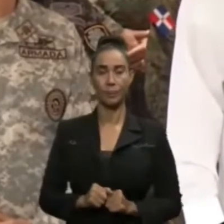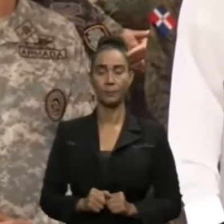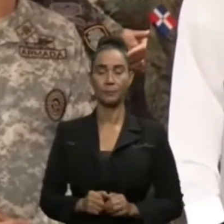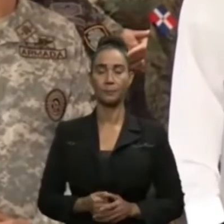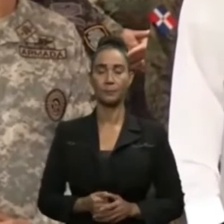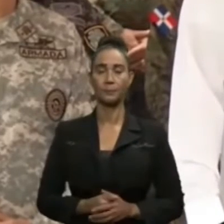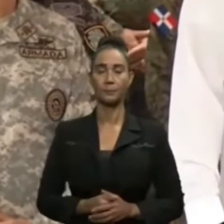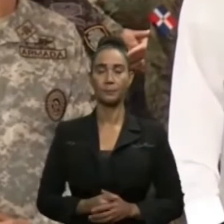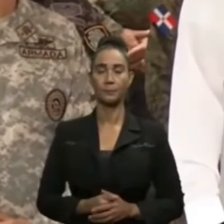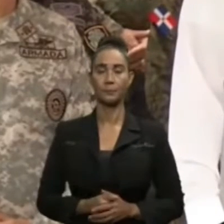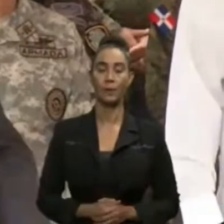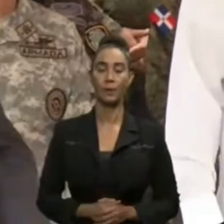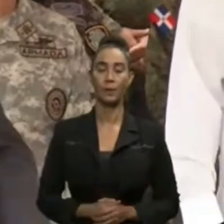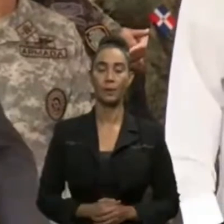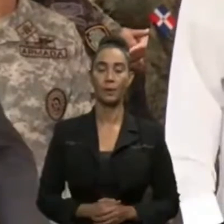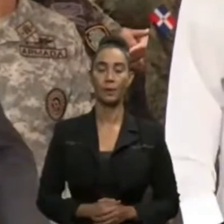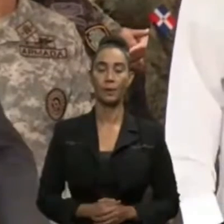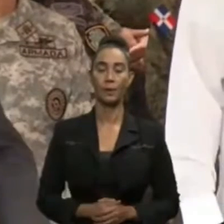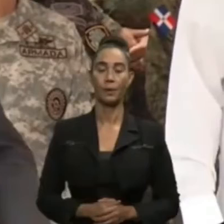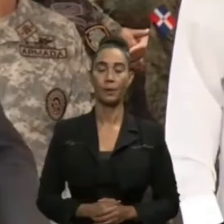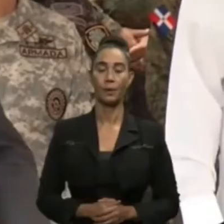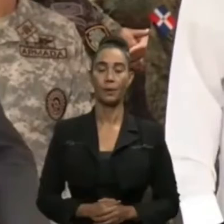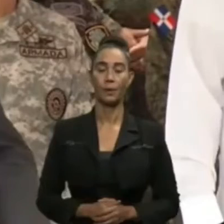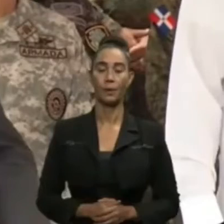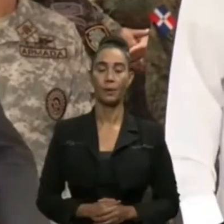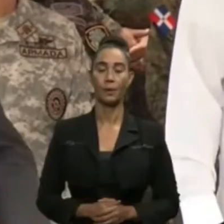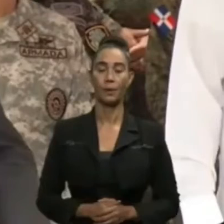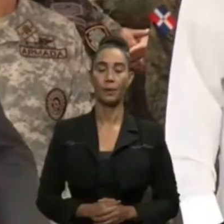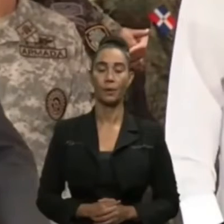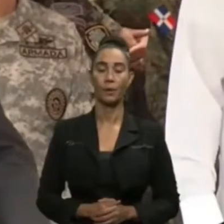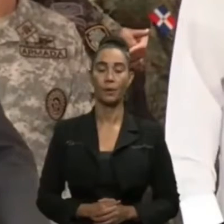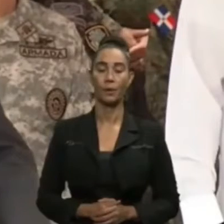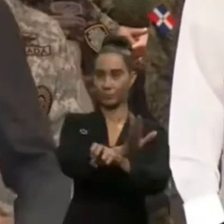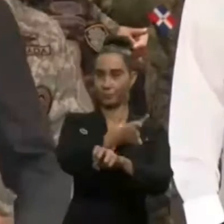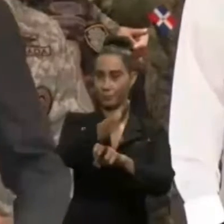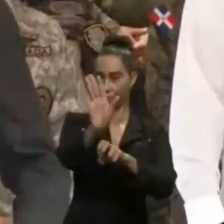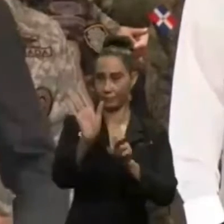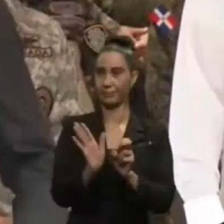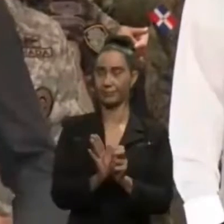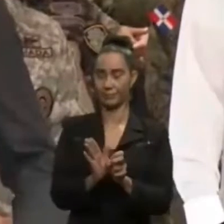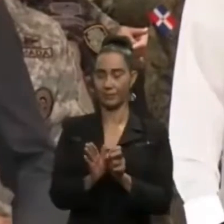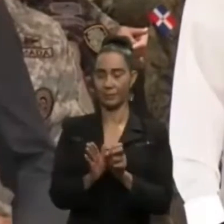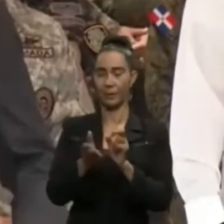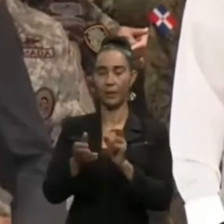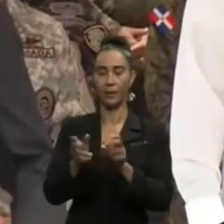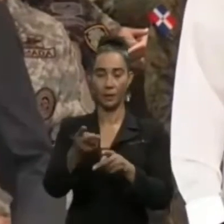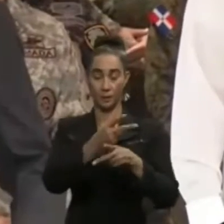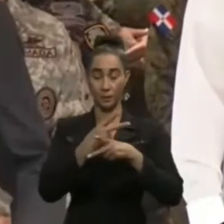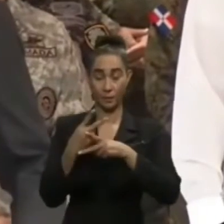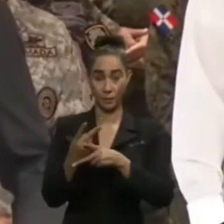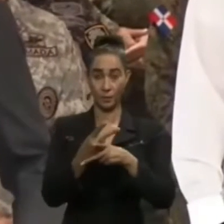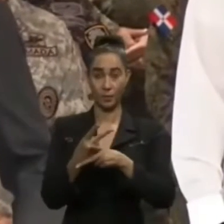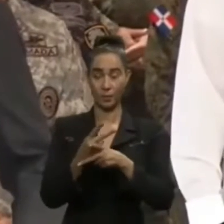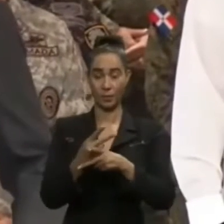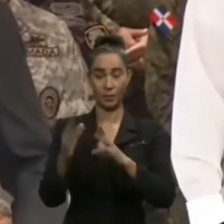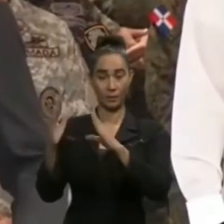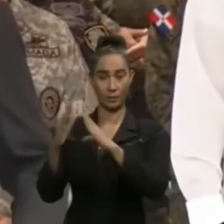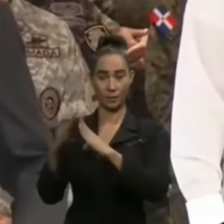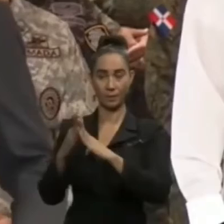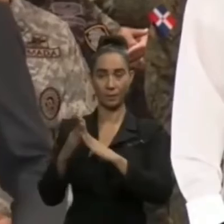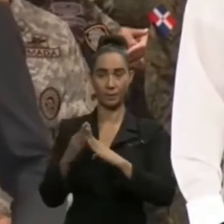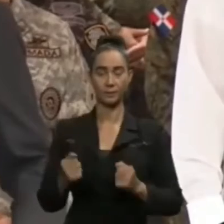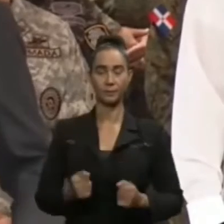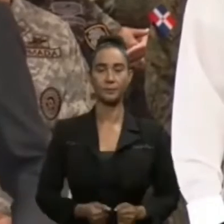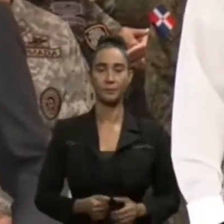que necesitan caminar tranquilos por nuestras calles y estar seguros en nuestras